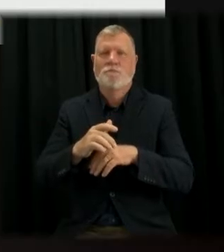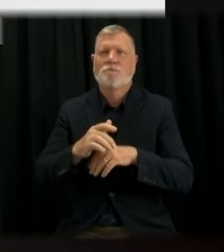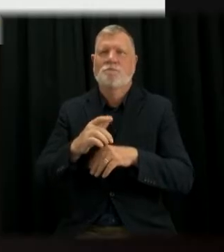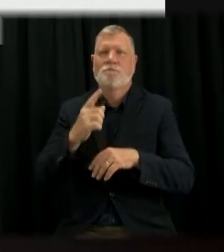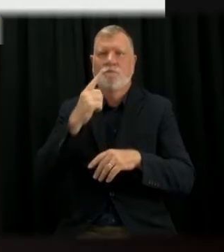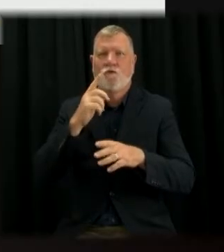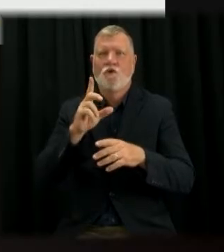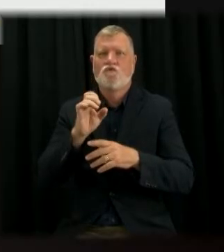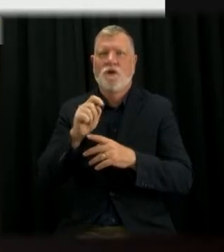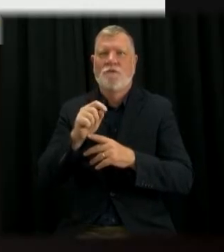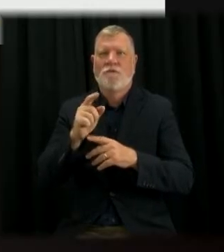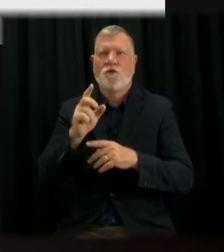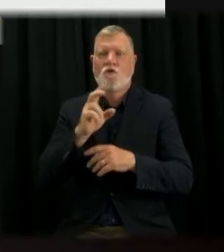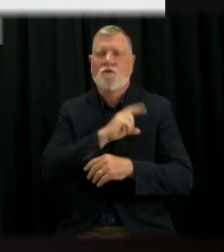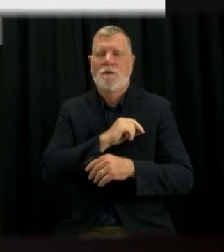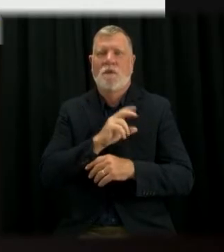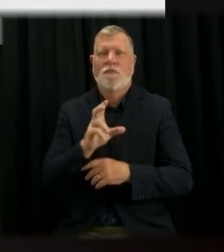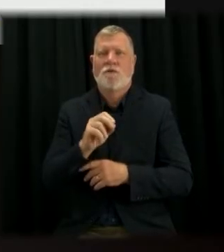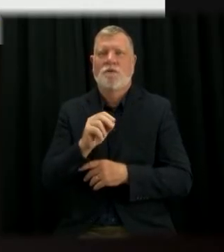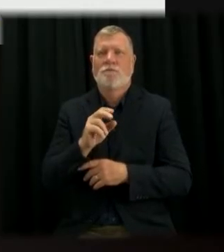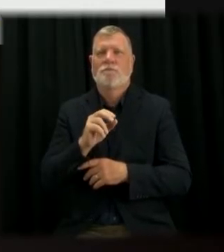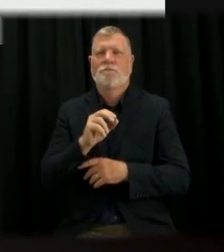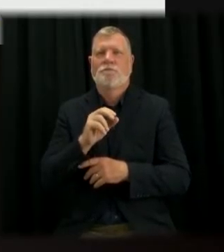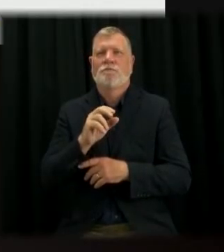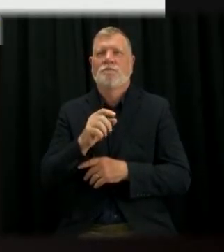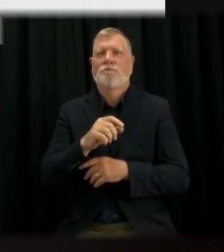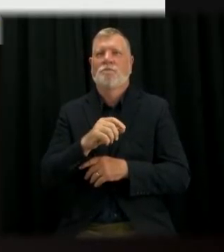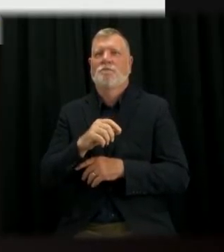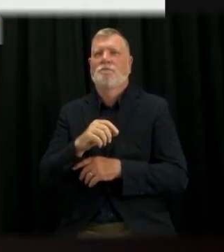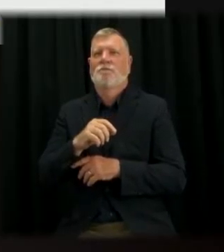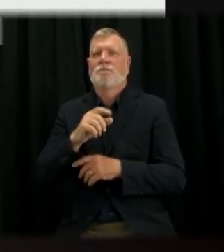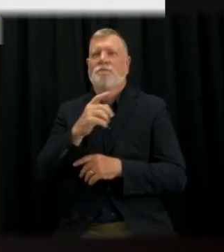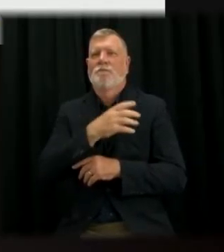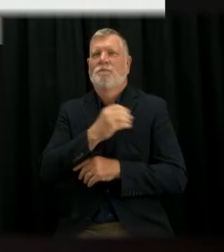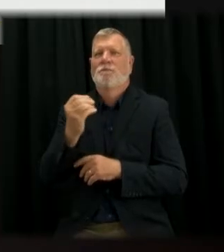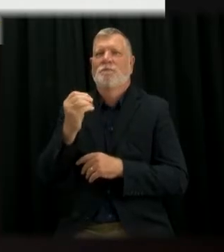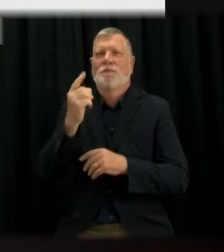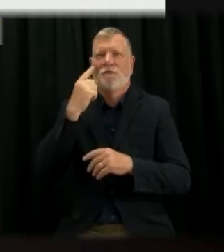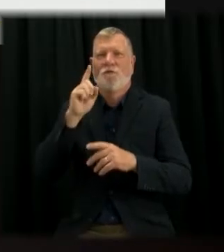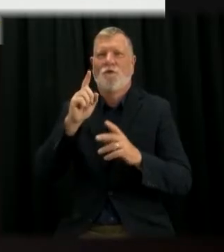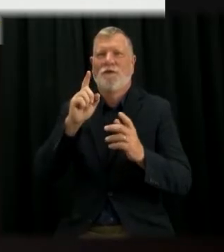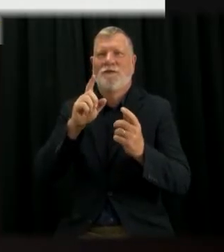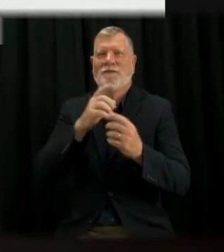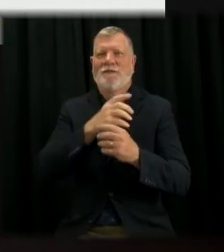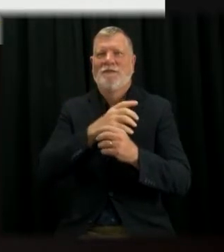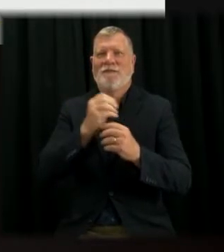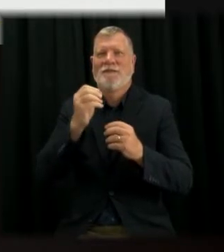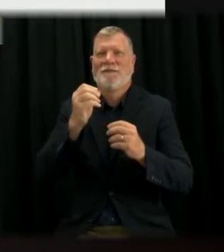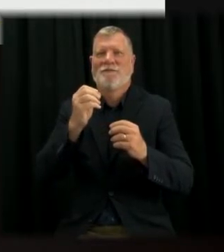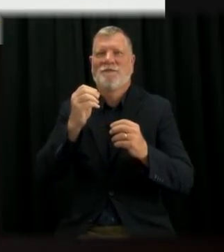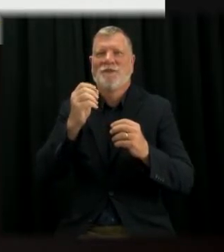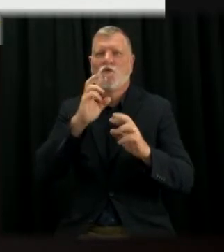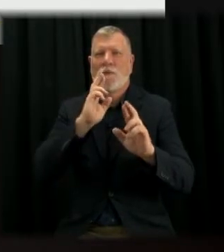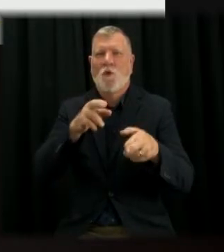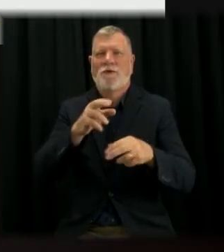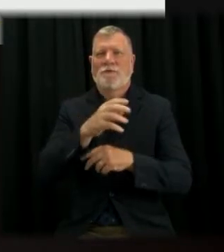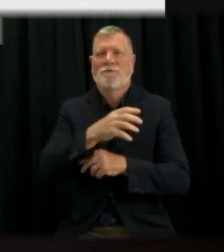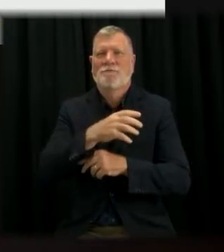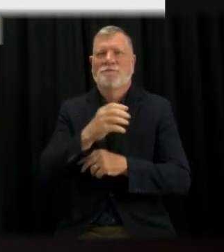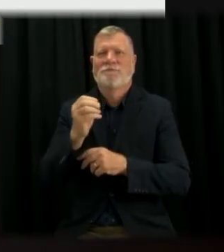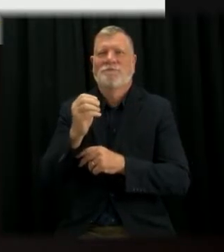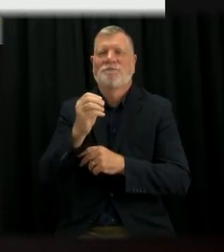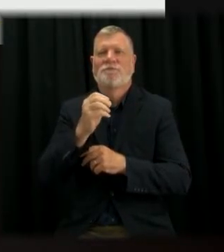hacer los borradores disponibles para el 30 de noviembre, y algunos retos que debemos mencionar en